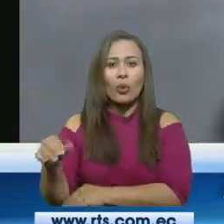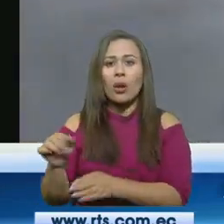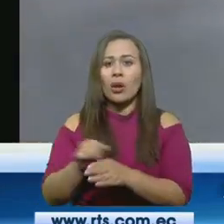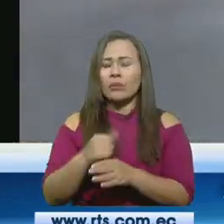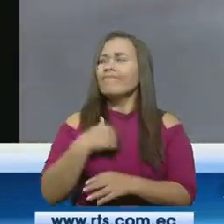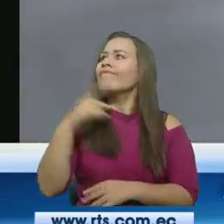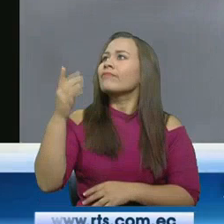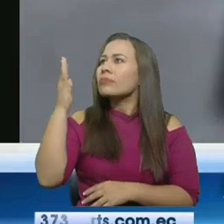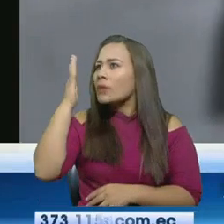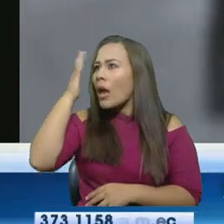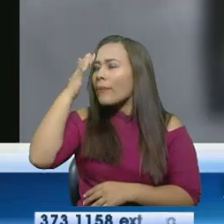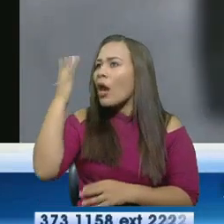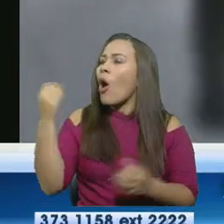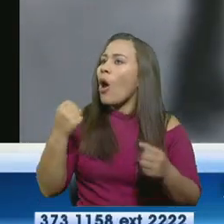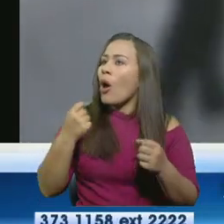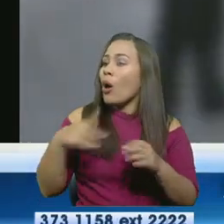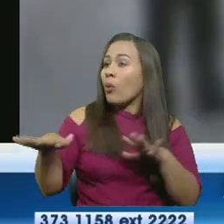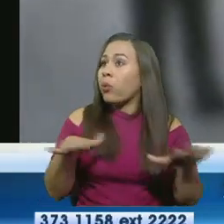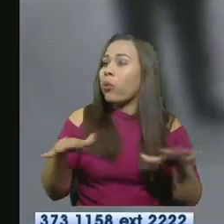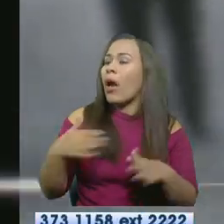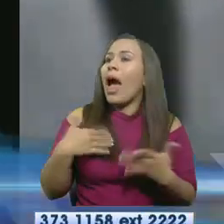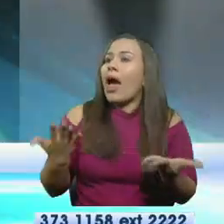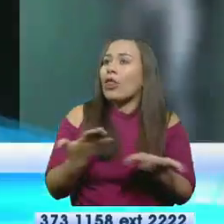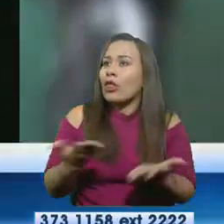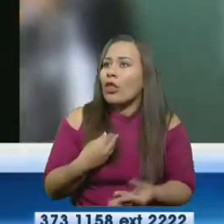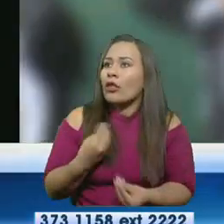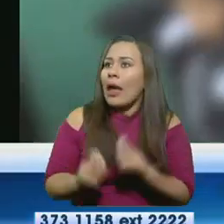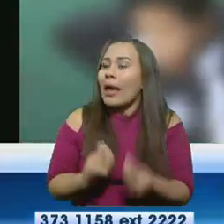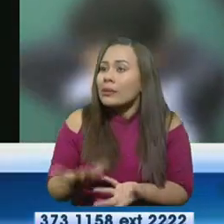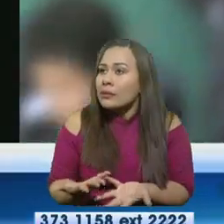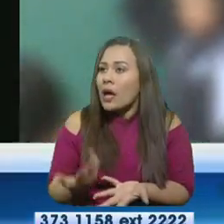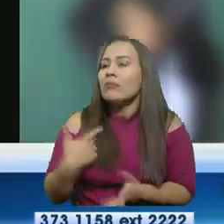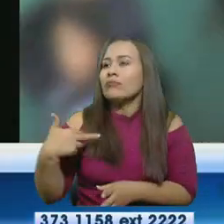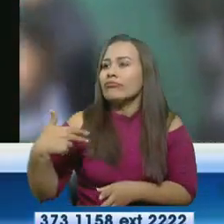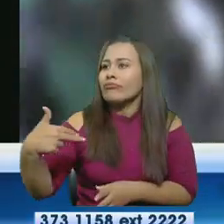los procedimientos aprendidos en simulacros pasados.